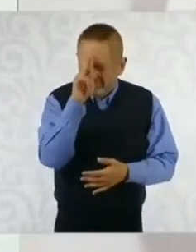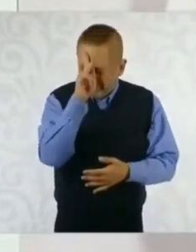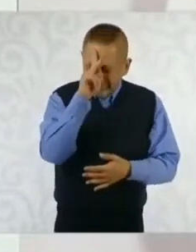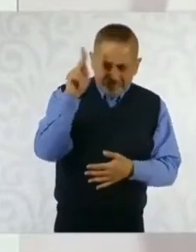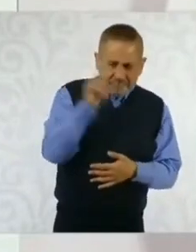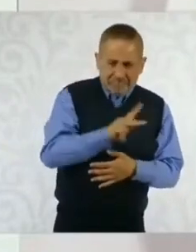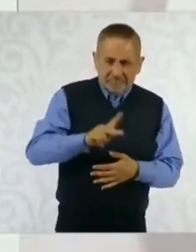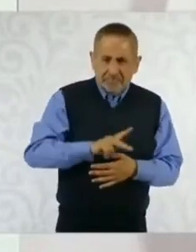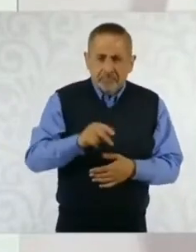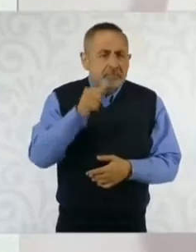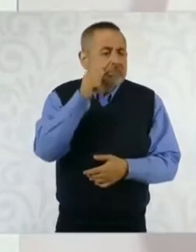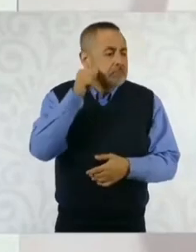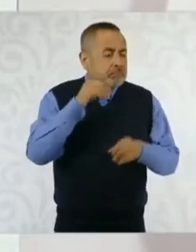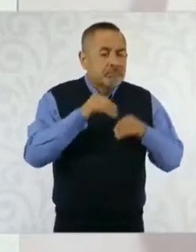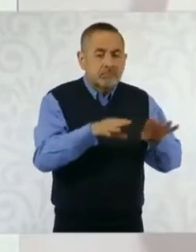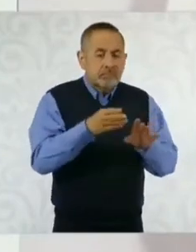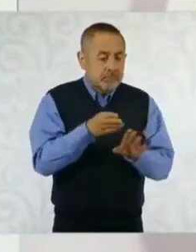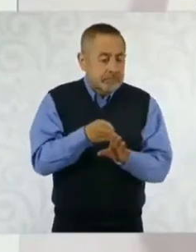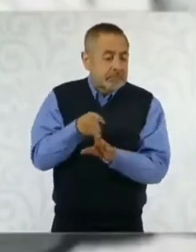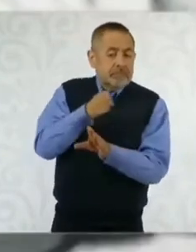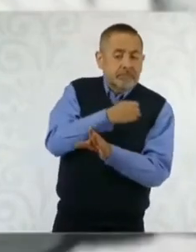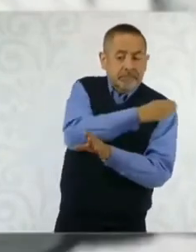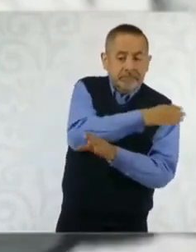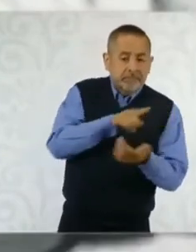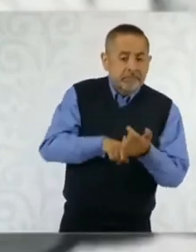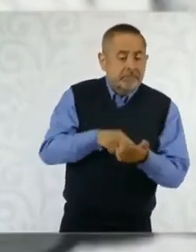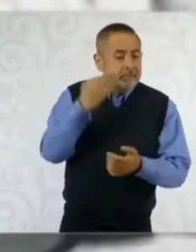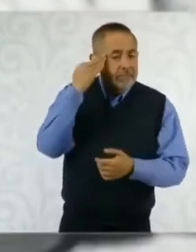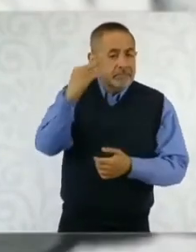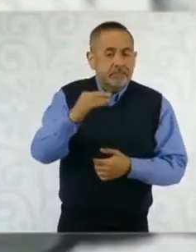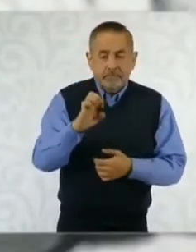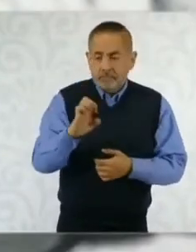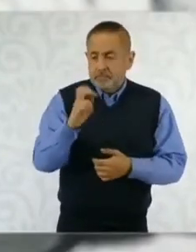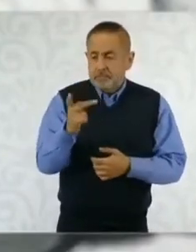que se mencionó ayer se dio en el último periodo de Peña.